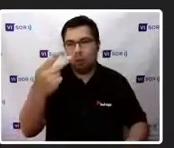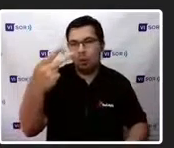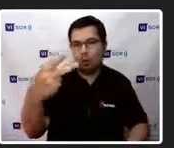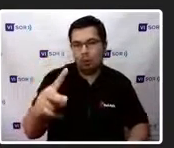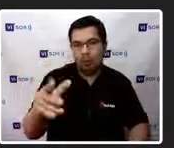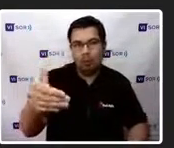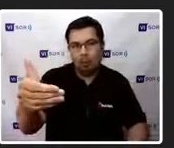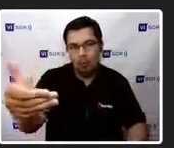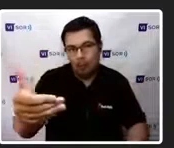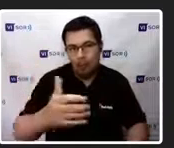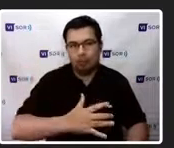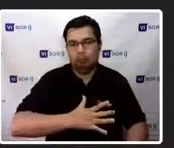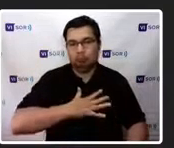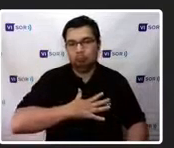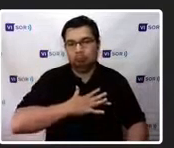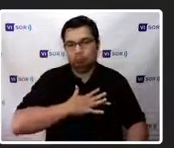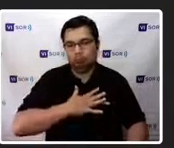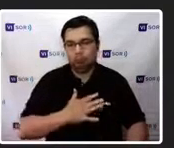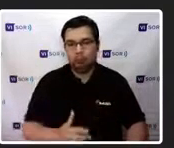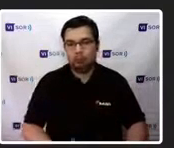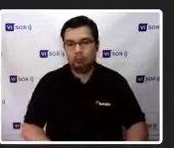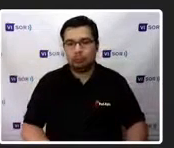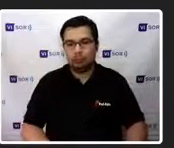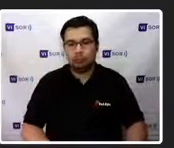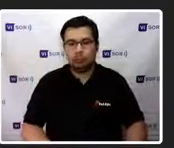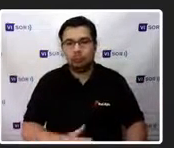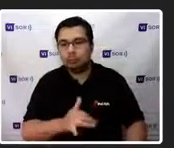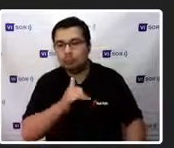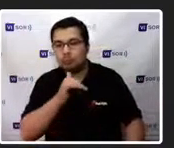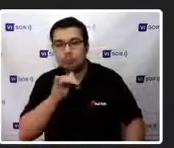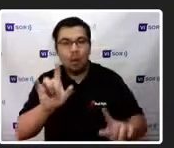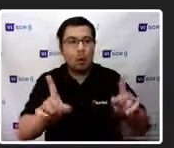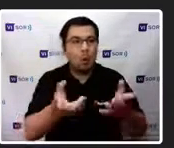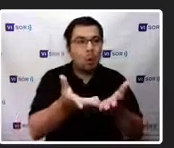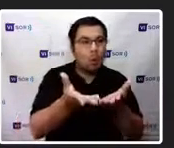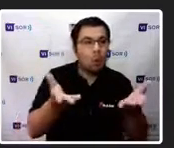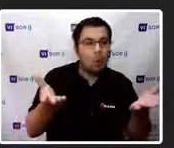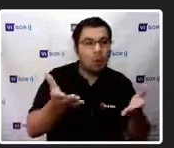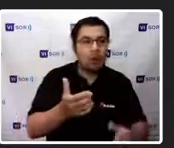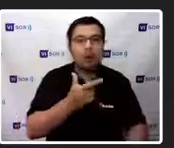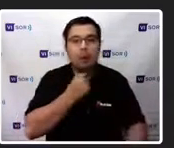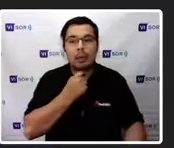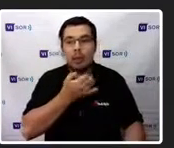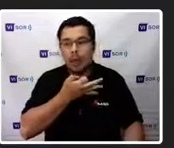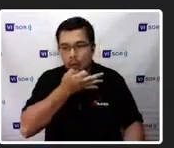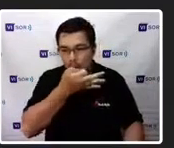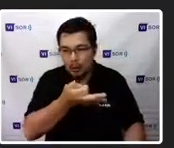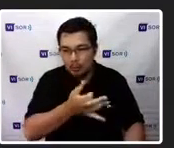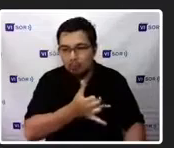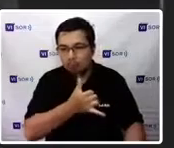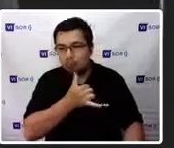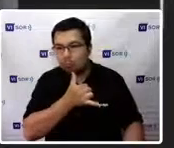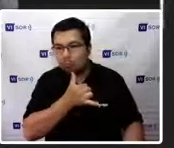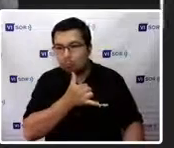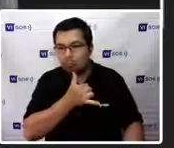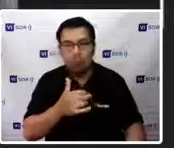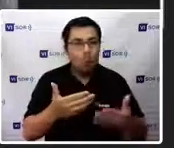también. No sé si alguien quiere decir algo, Juan, o cualquiera de los dos, Juan, respecto a eso, pero es un Sí, muy buen acá apoyo.